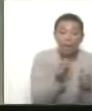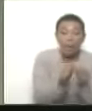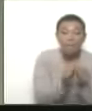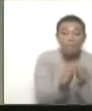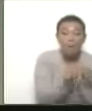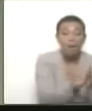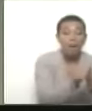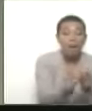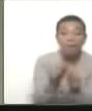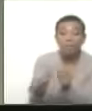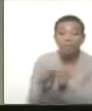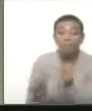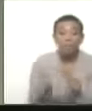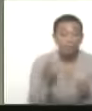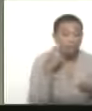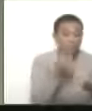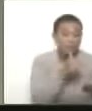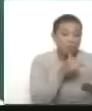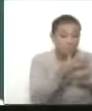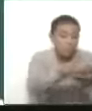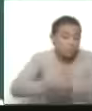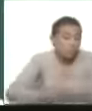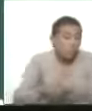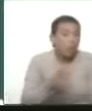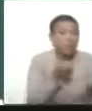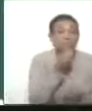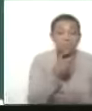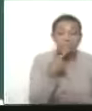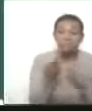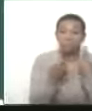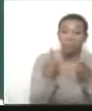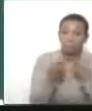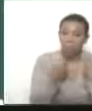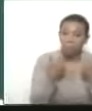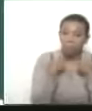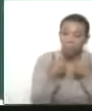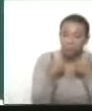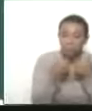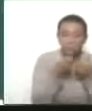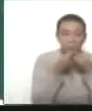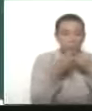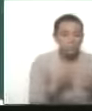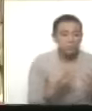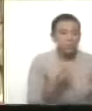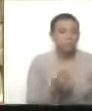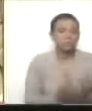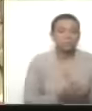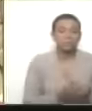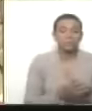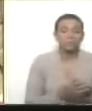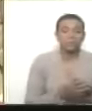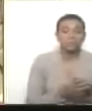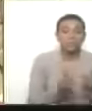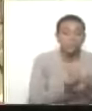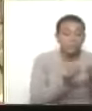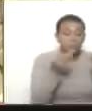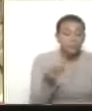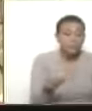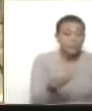volantes que tú ves aquí mira este volante bien bonito ves está el